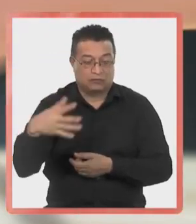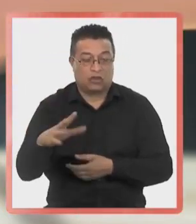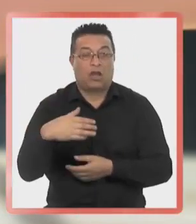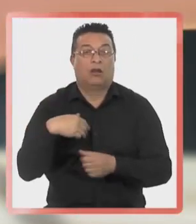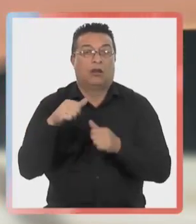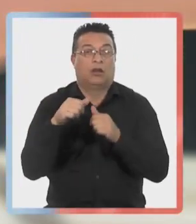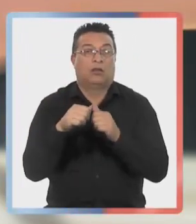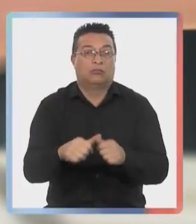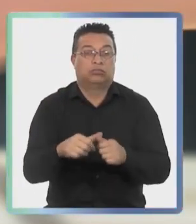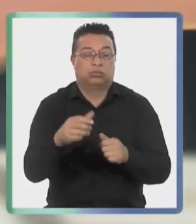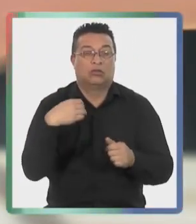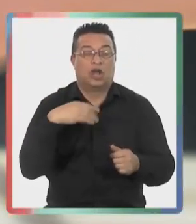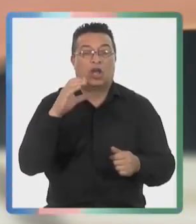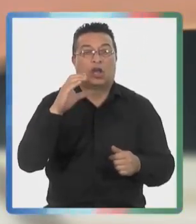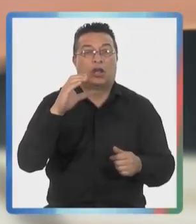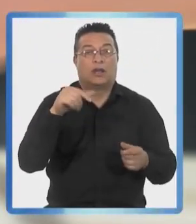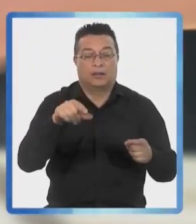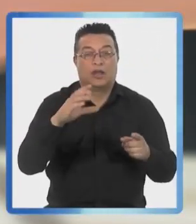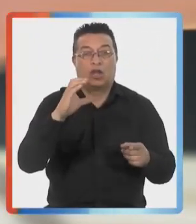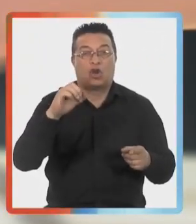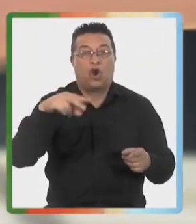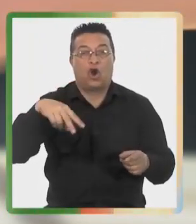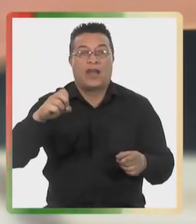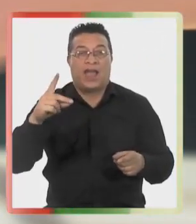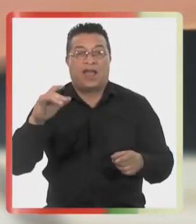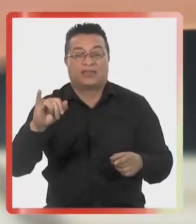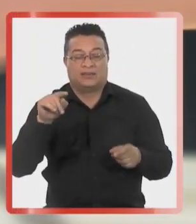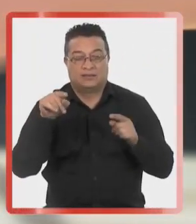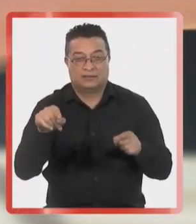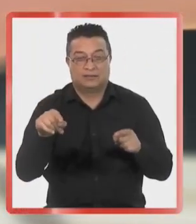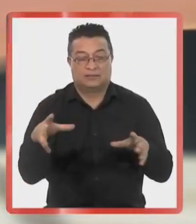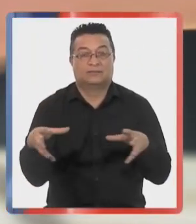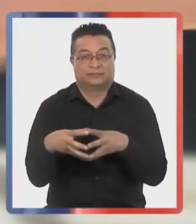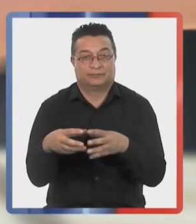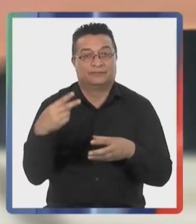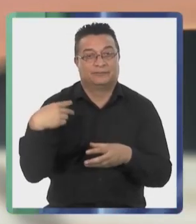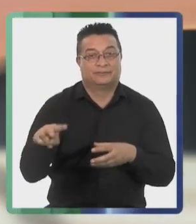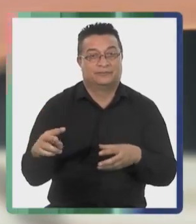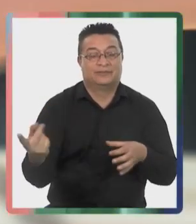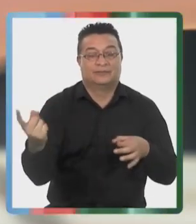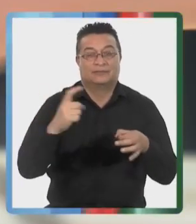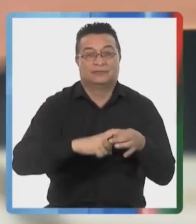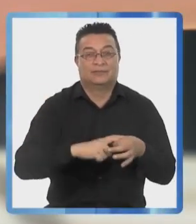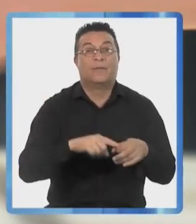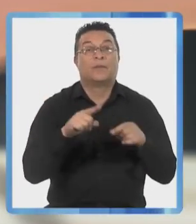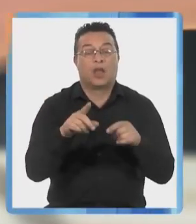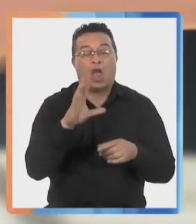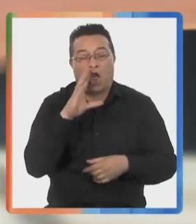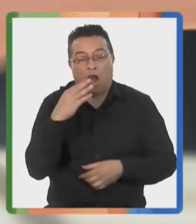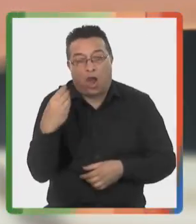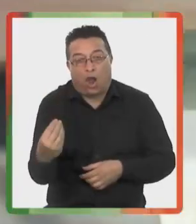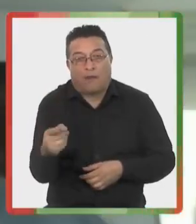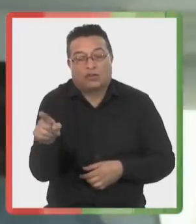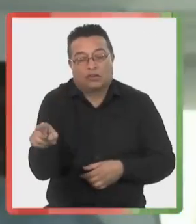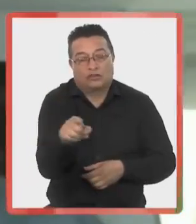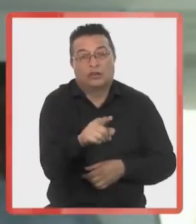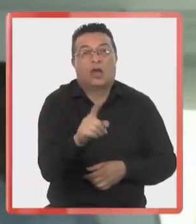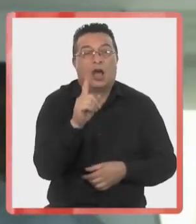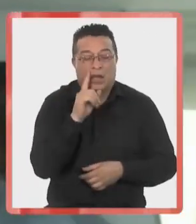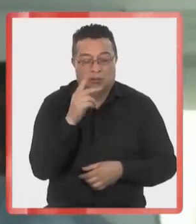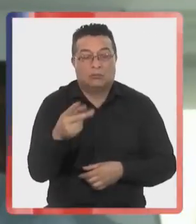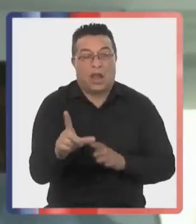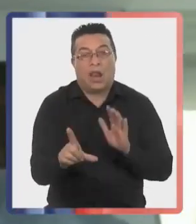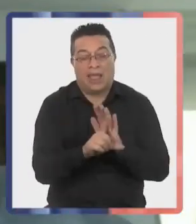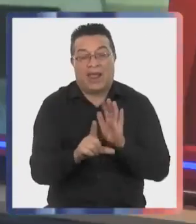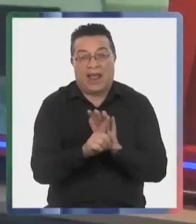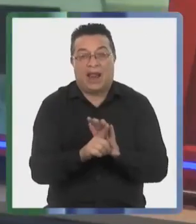digamos, el Ministerio de la CONADI, la Corporación indígena, digamos, y que, bueno, obviamente es un